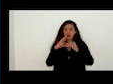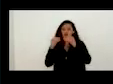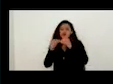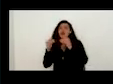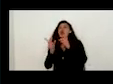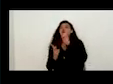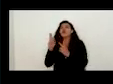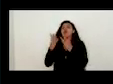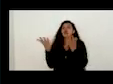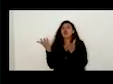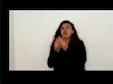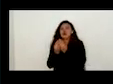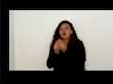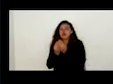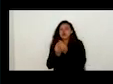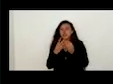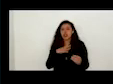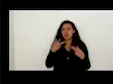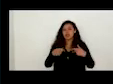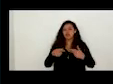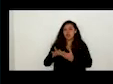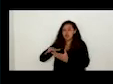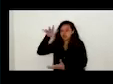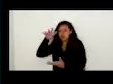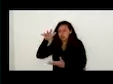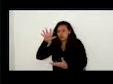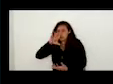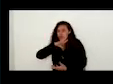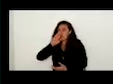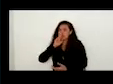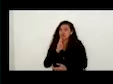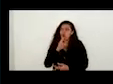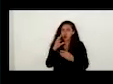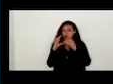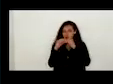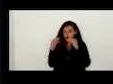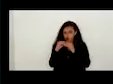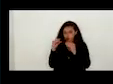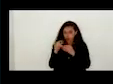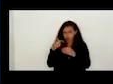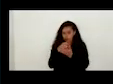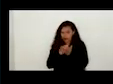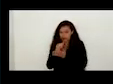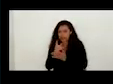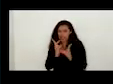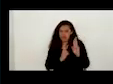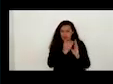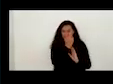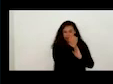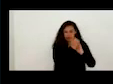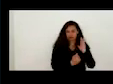deja un margen en el cual la mayoría de la gente prefiere estos productos, que son las frutas que tienen una mayor proporción